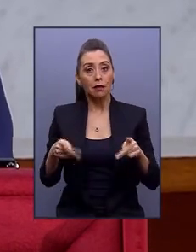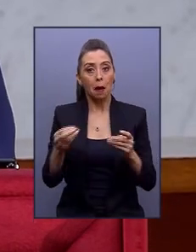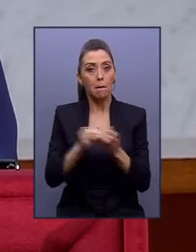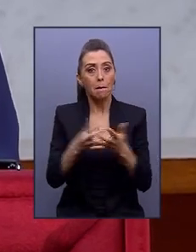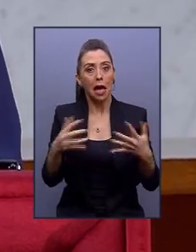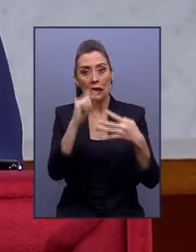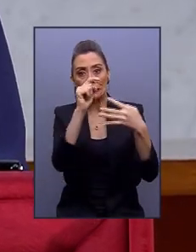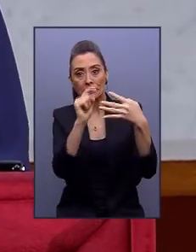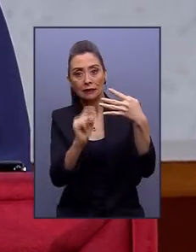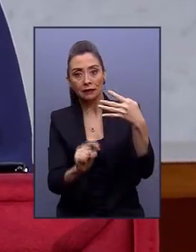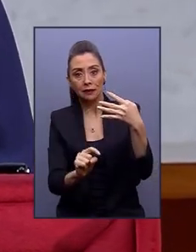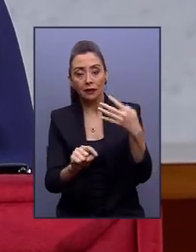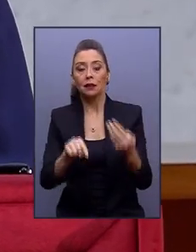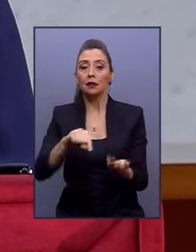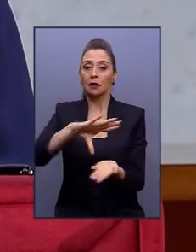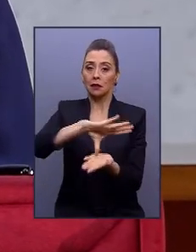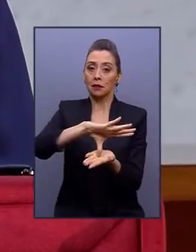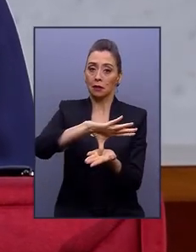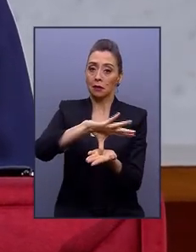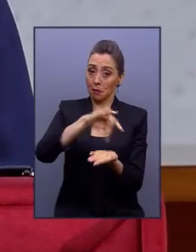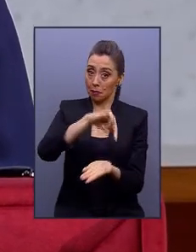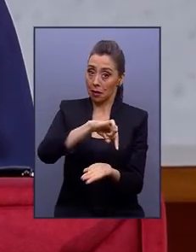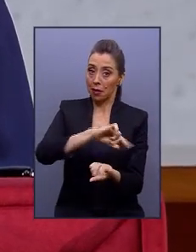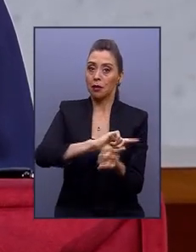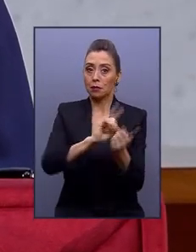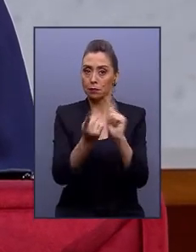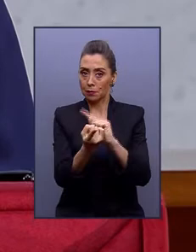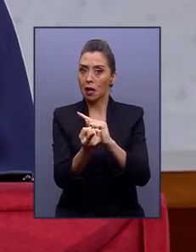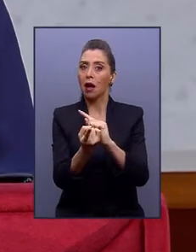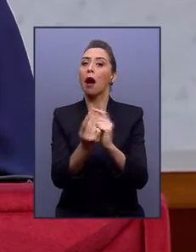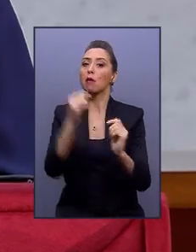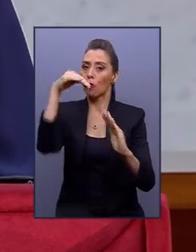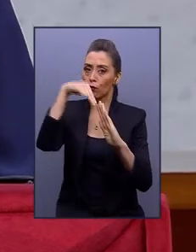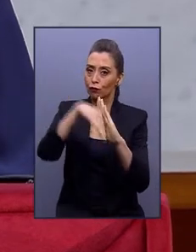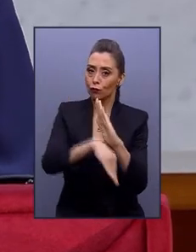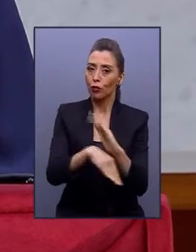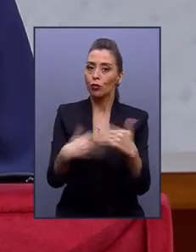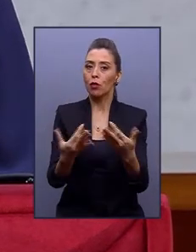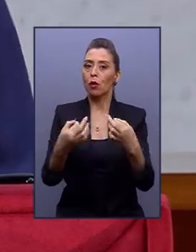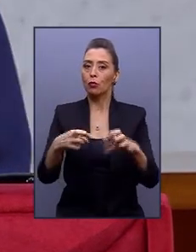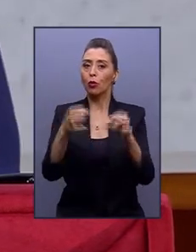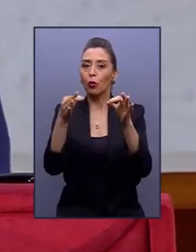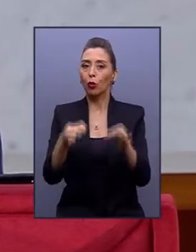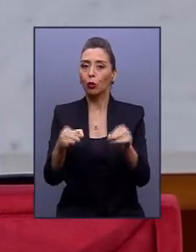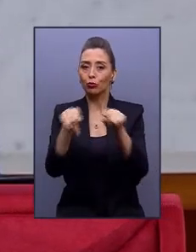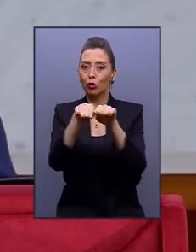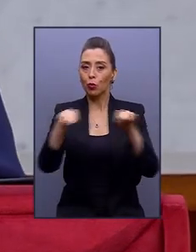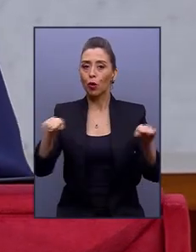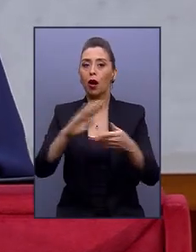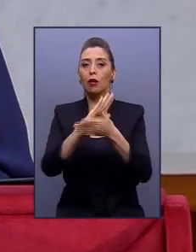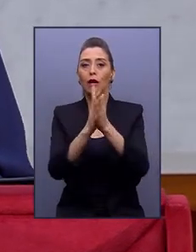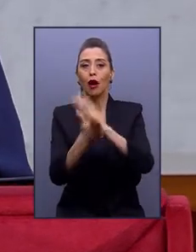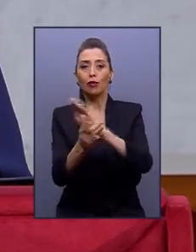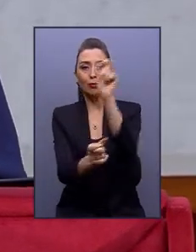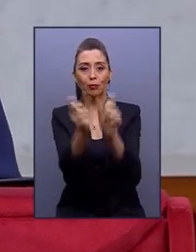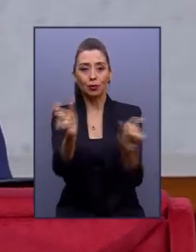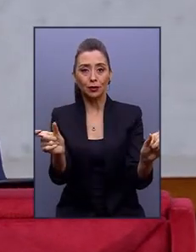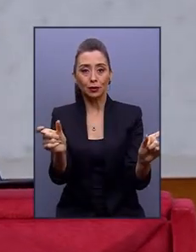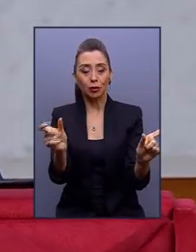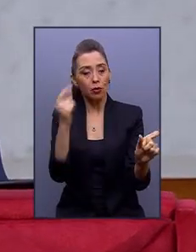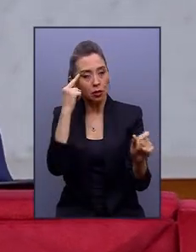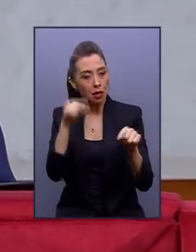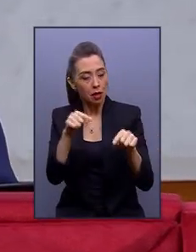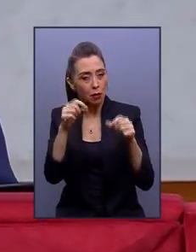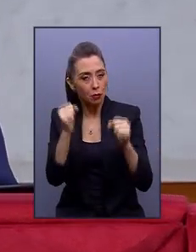amplias. Un país que se ha atrevido a iniciar cambios de fondo para dar oportunidades justas y equitativas a todos y apostar así por